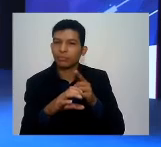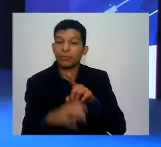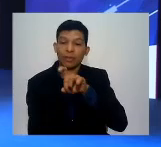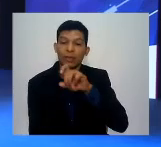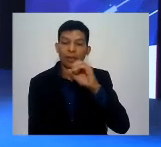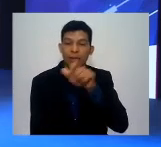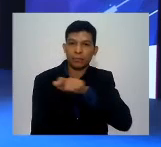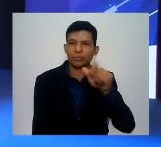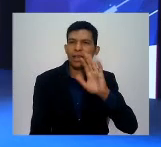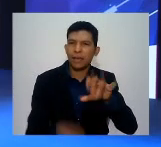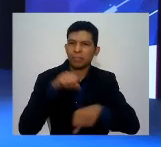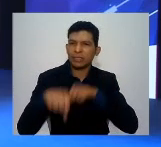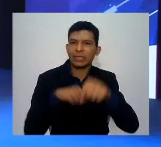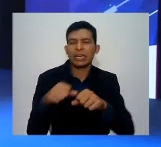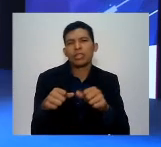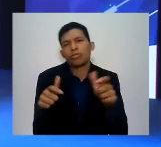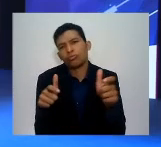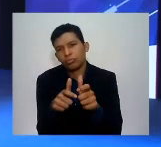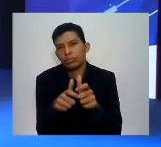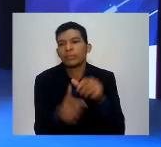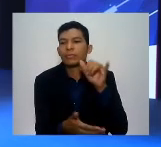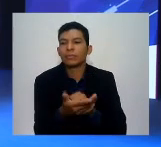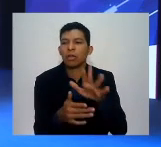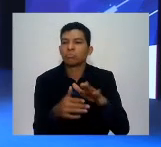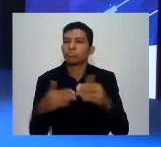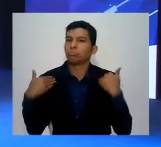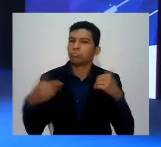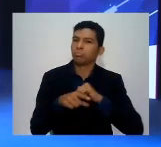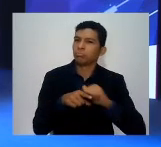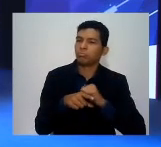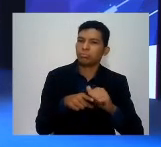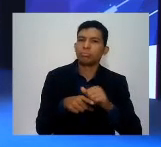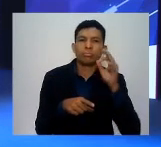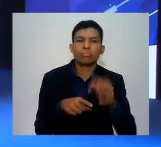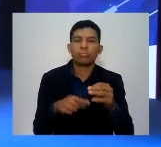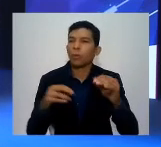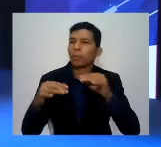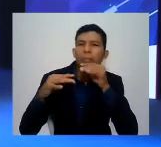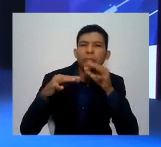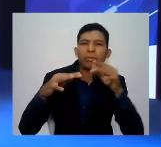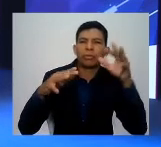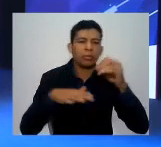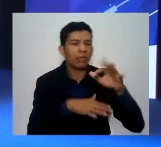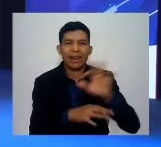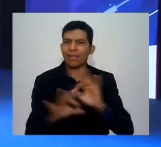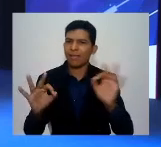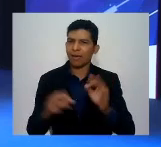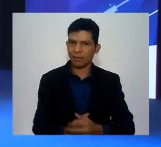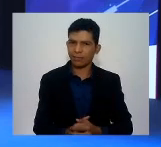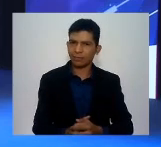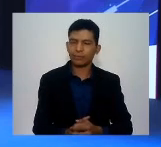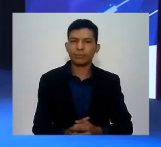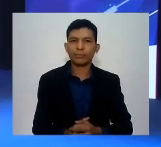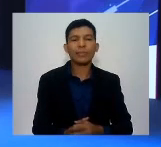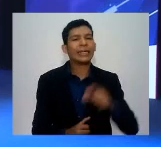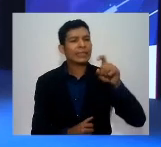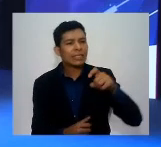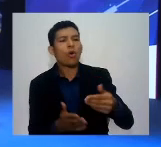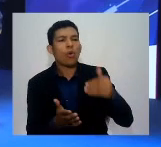puede desarrollarse equipos especiales en el atletismo, y para la discapacidad visual pues resulta que hay